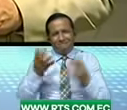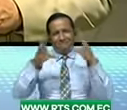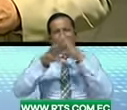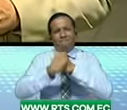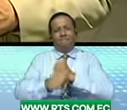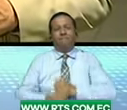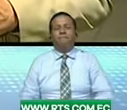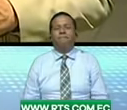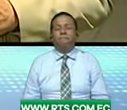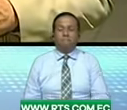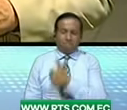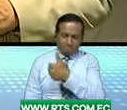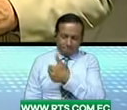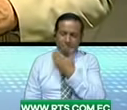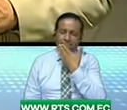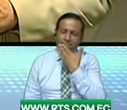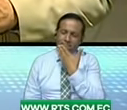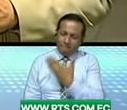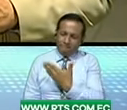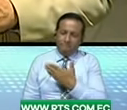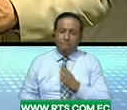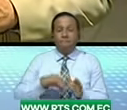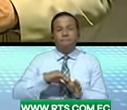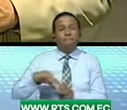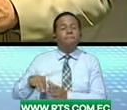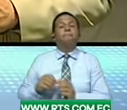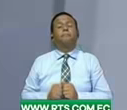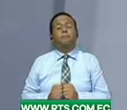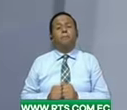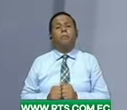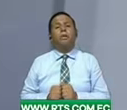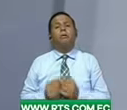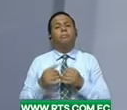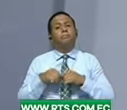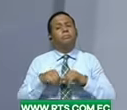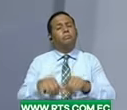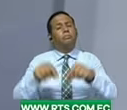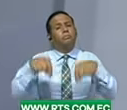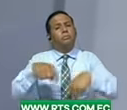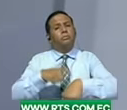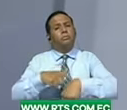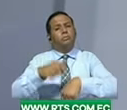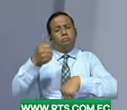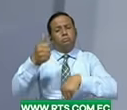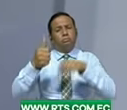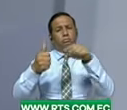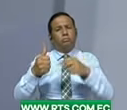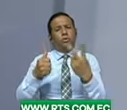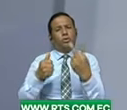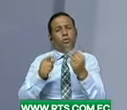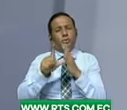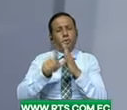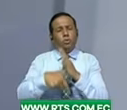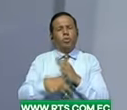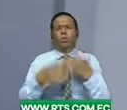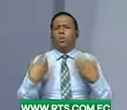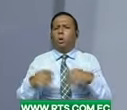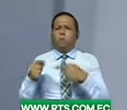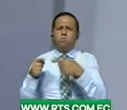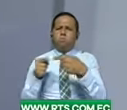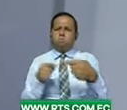noches. En efecto, Julio César, muchísimas gracias y buenas noches. Seguimos cuando son las 22 horas con 12 minutos. Enfrentamientos